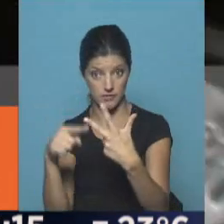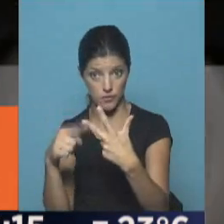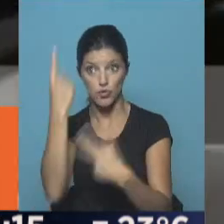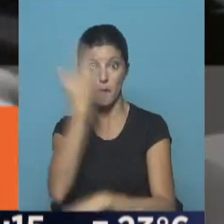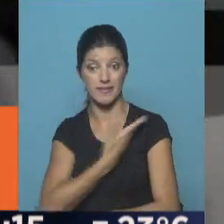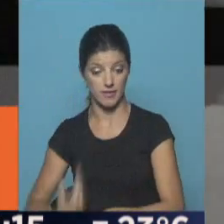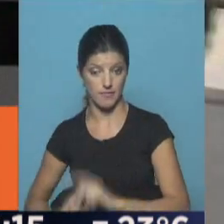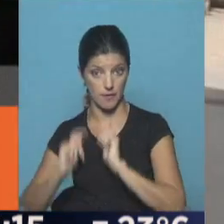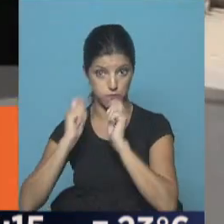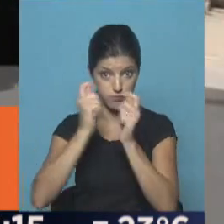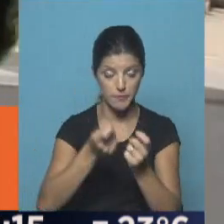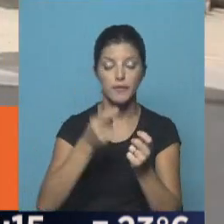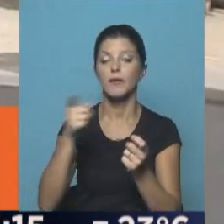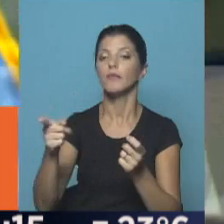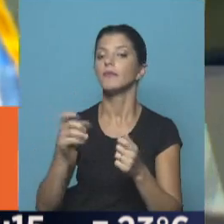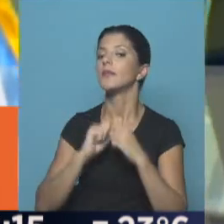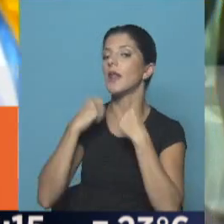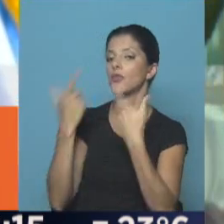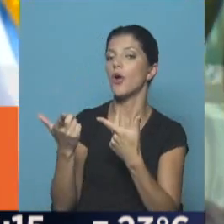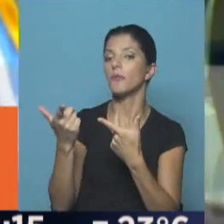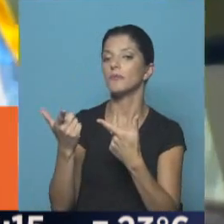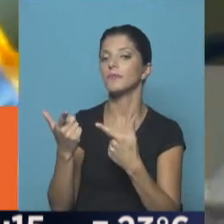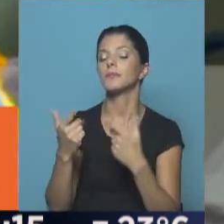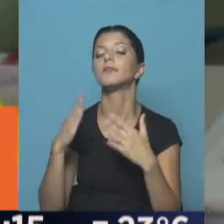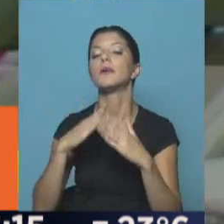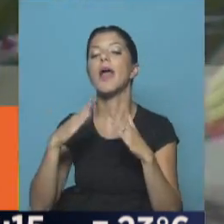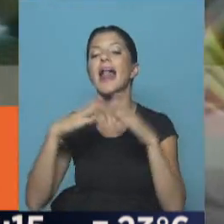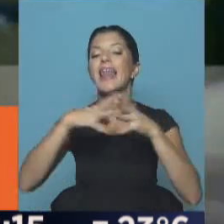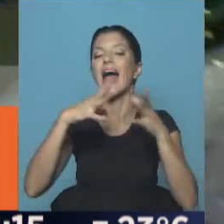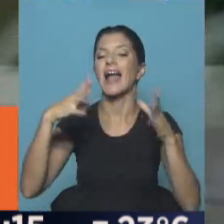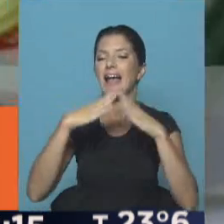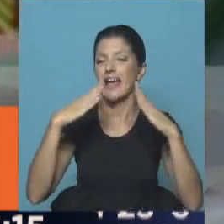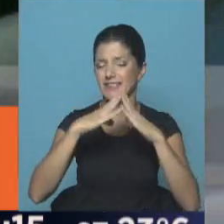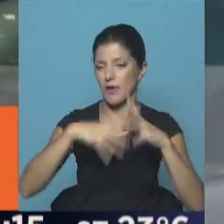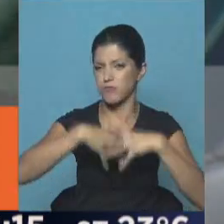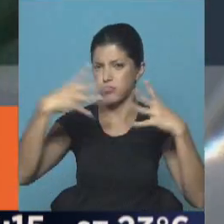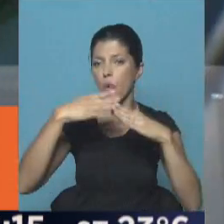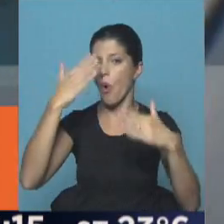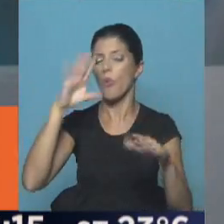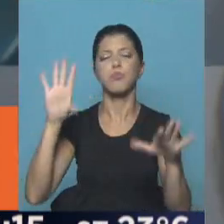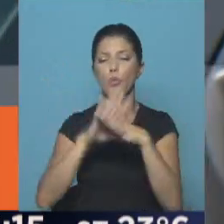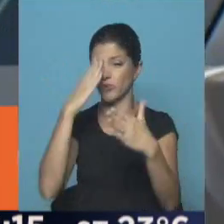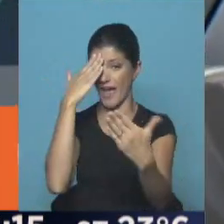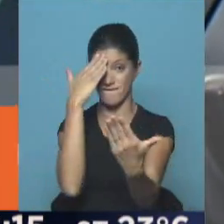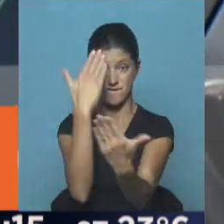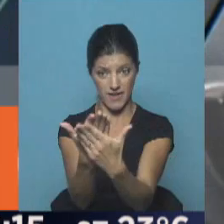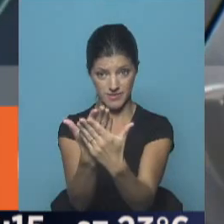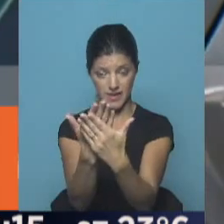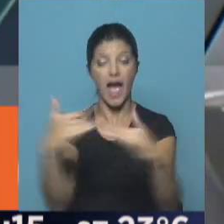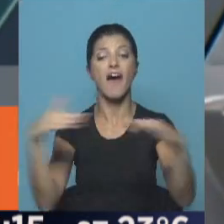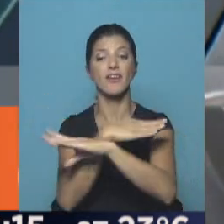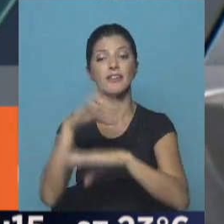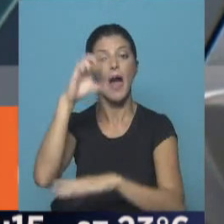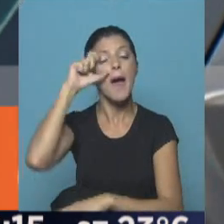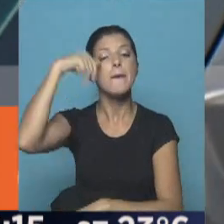día. Le dio la Blair House. La Blair House es la casona que queda justo enfrente, ahí de lo que estamos viendo, que es la avenida Pensilvania,